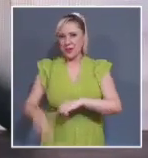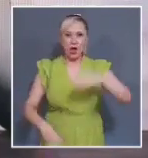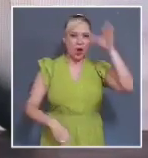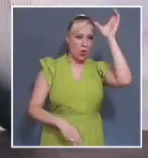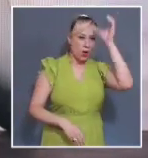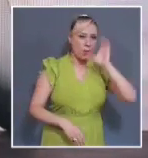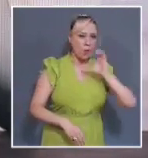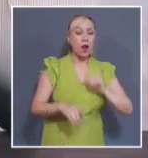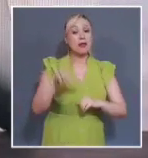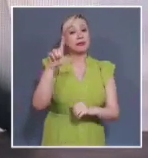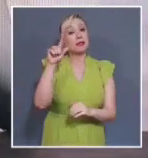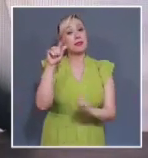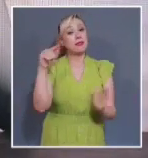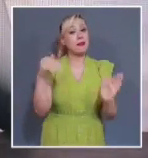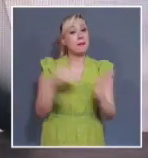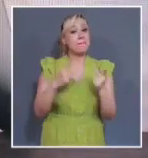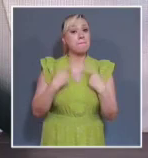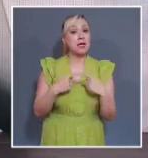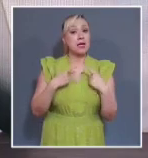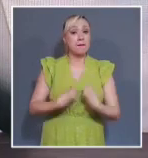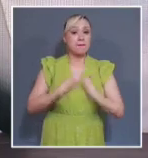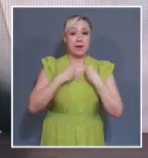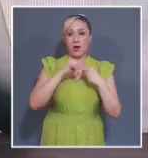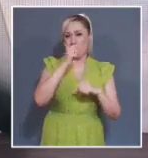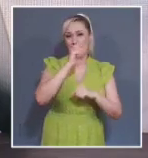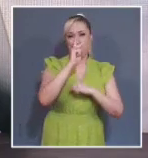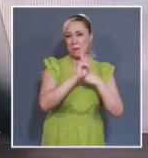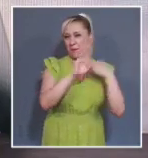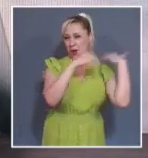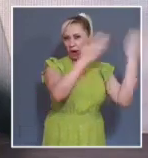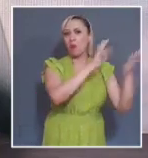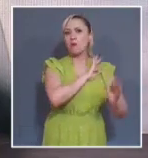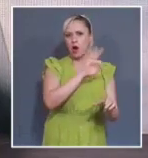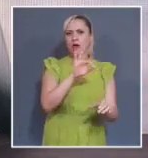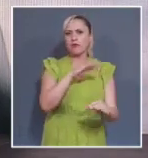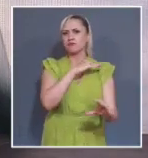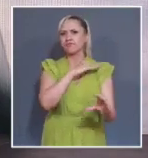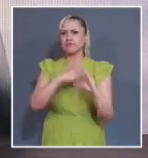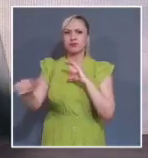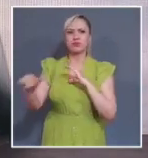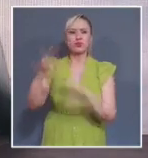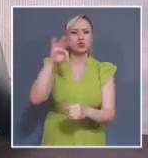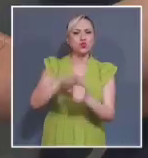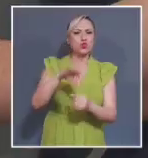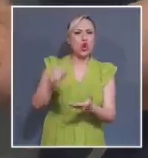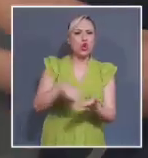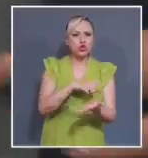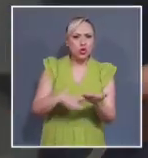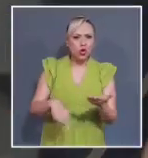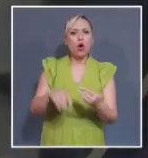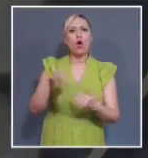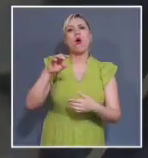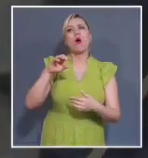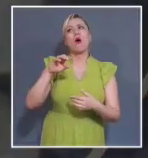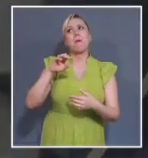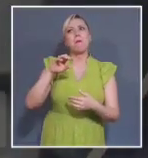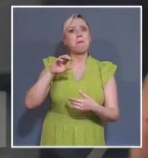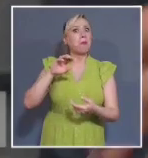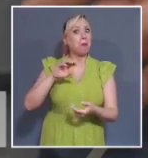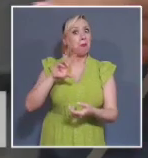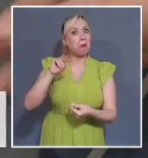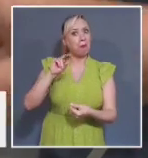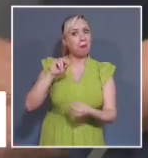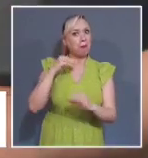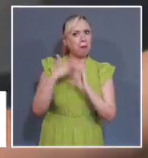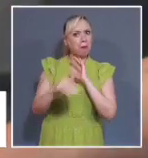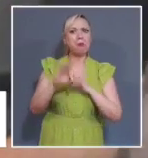70,000 personas residentes en el extranjero puedan emitir su voto de manera presencial. Para que las personas que viven